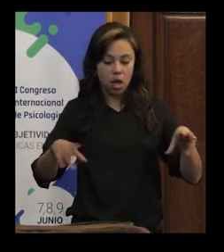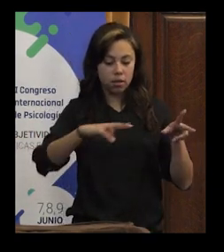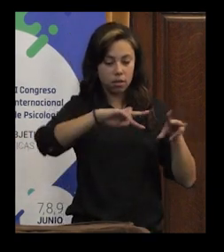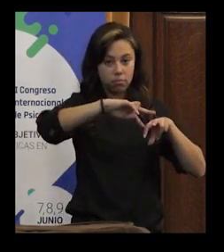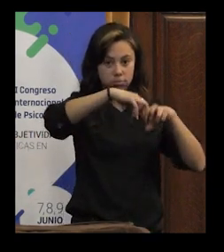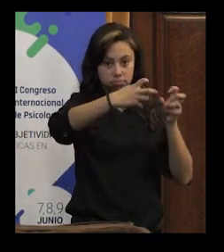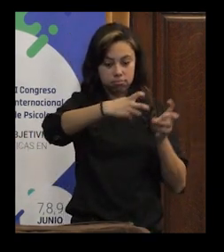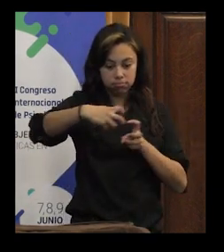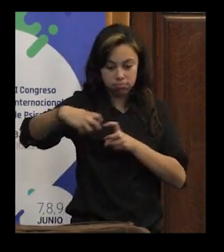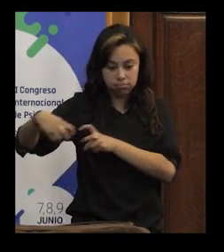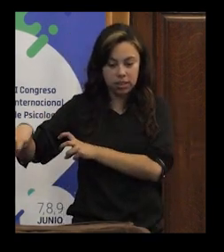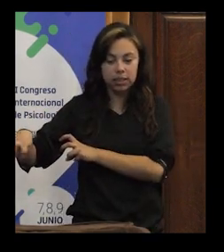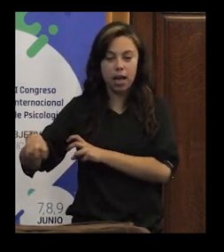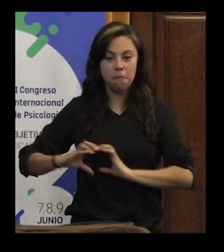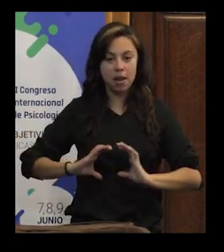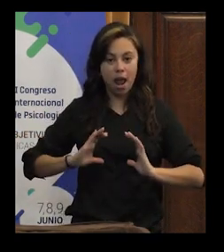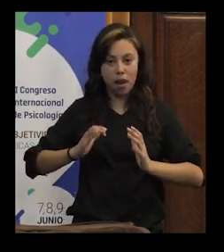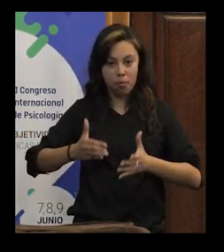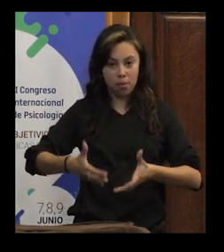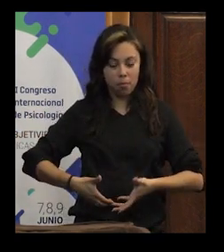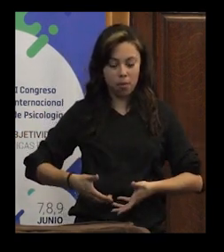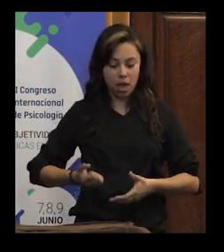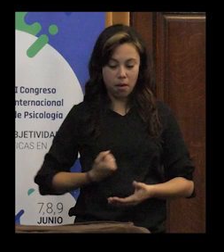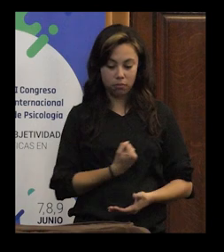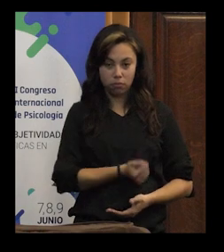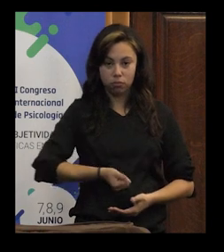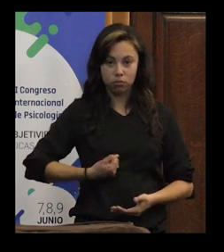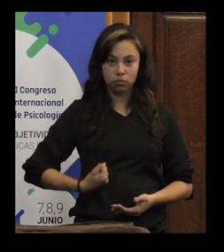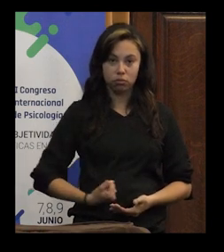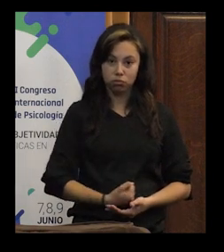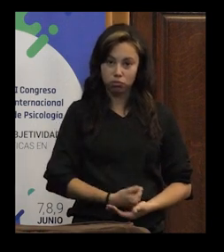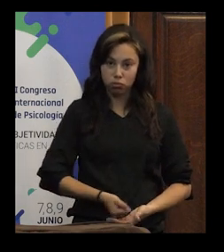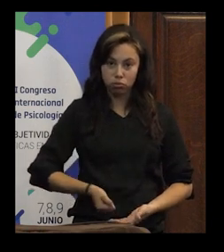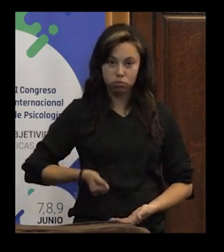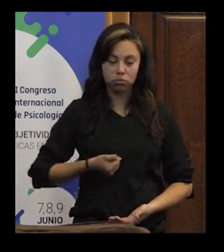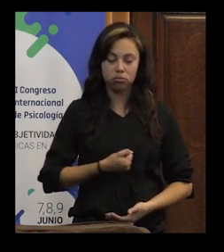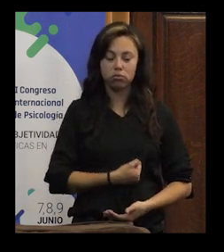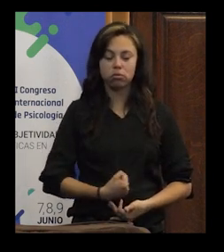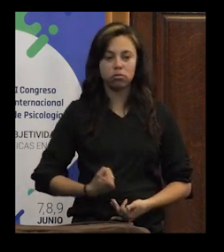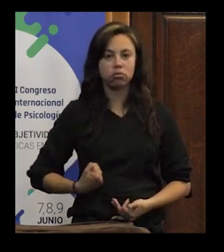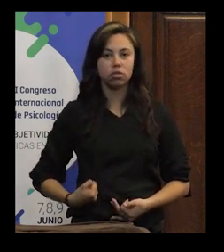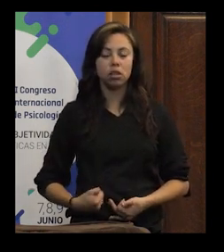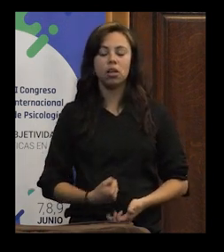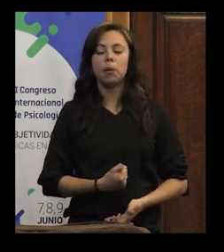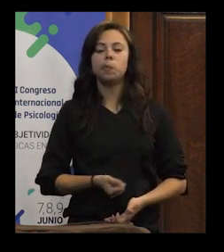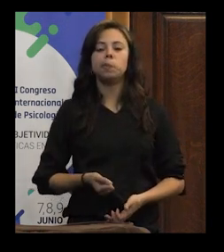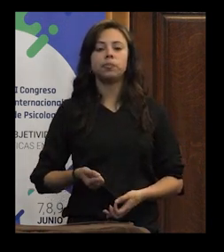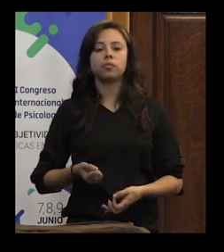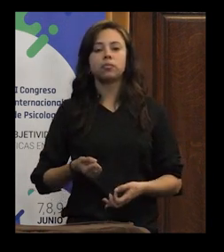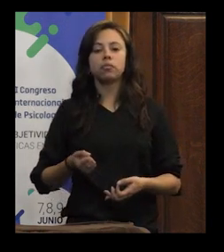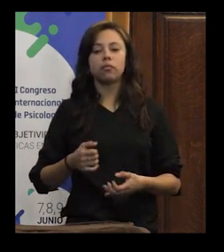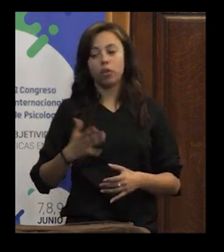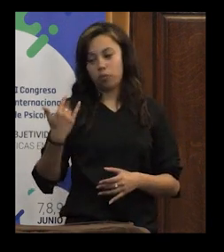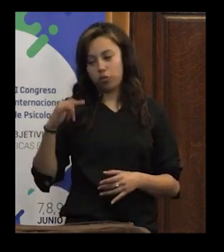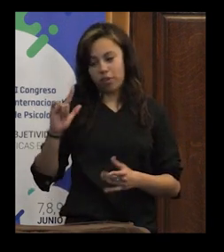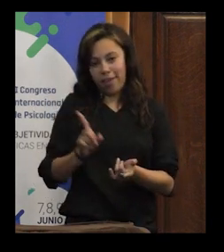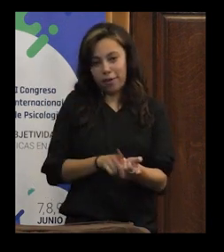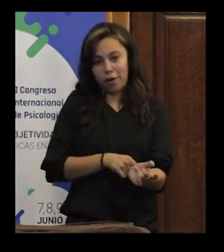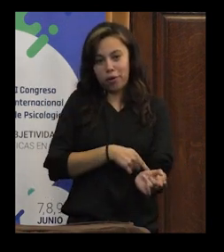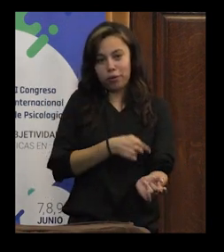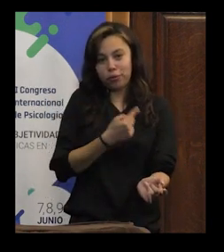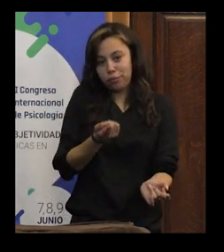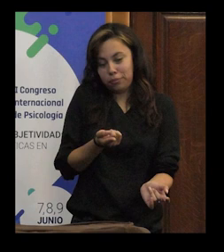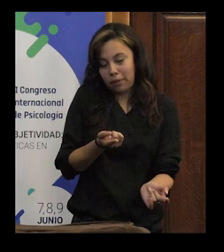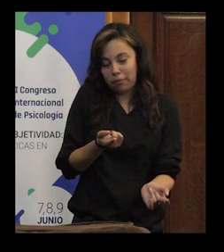de ultrasonidos se mueve sobre mi vientre. Siguiendo la costumbre del trabajo